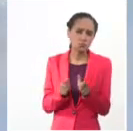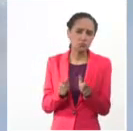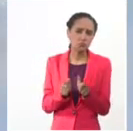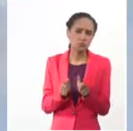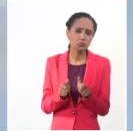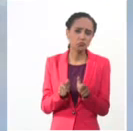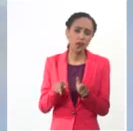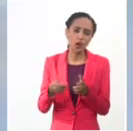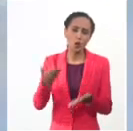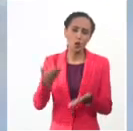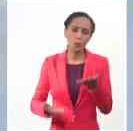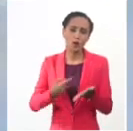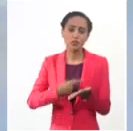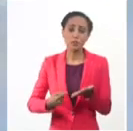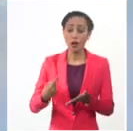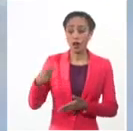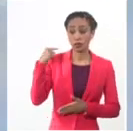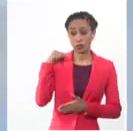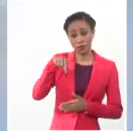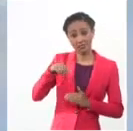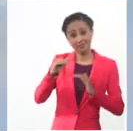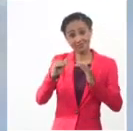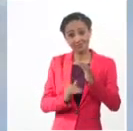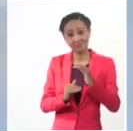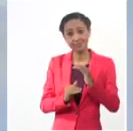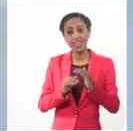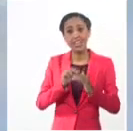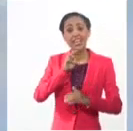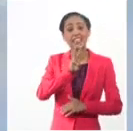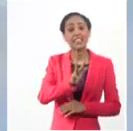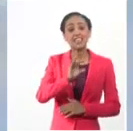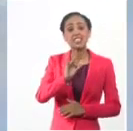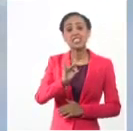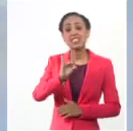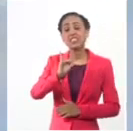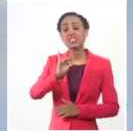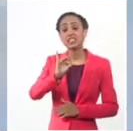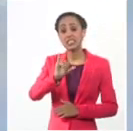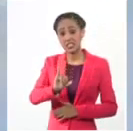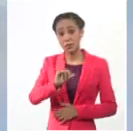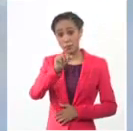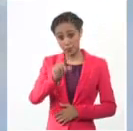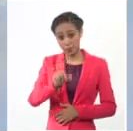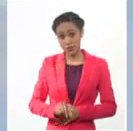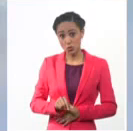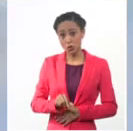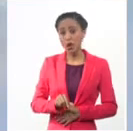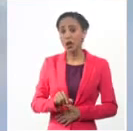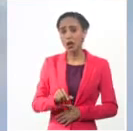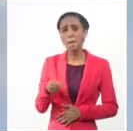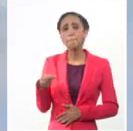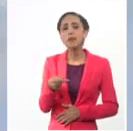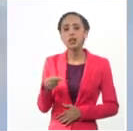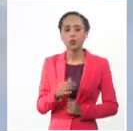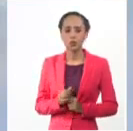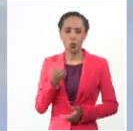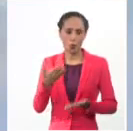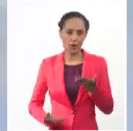anterior. Estamos hablando de 376 casos activos menos que la semana